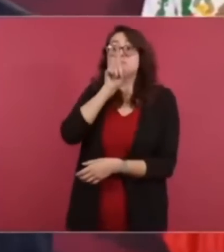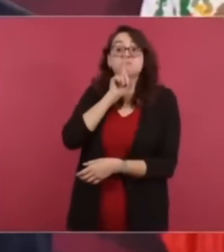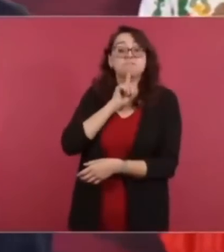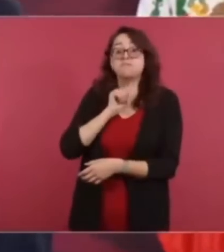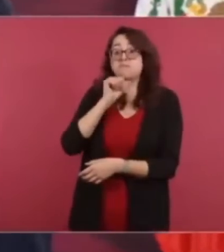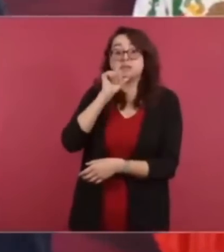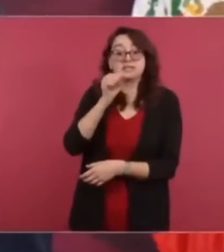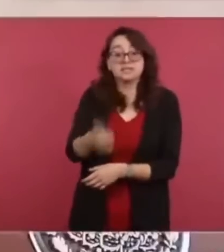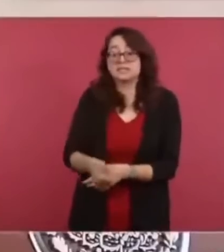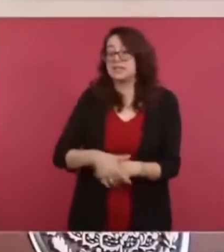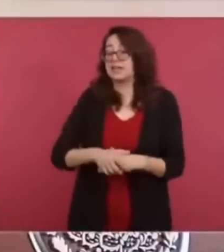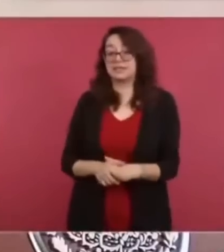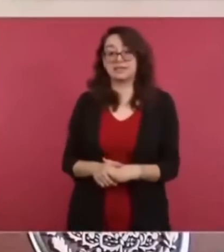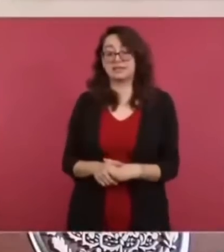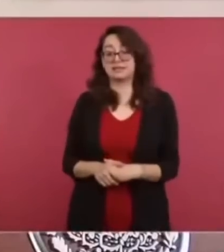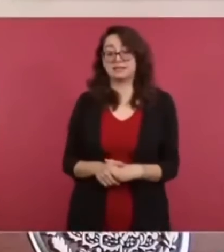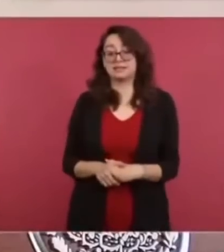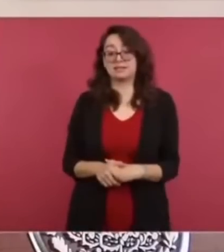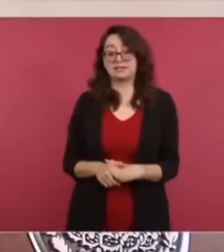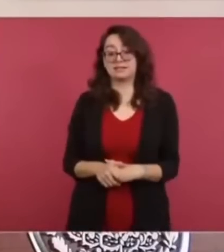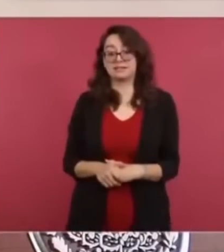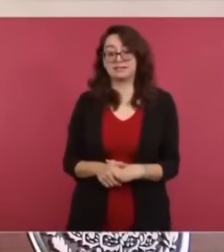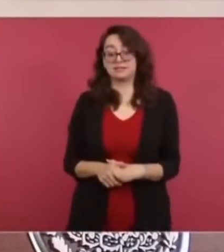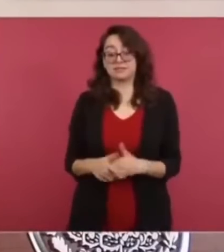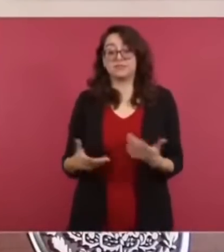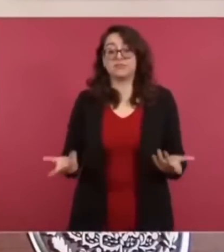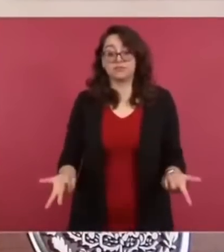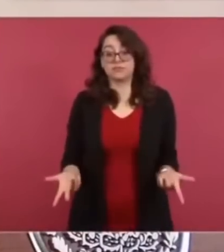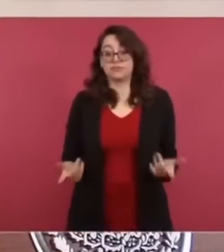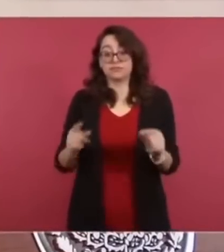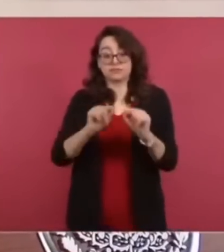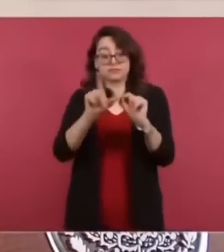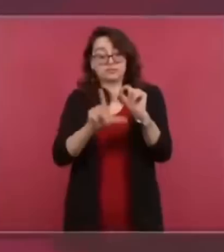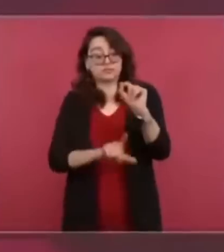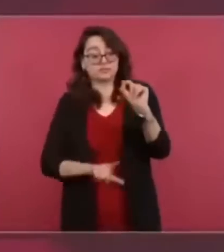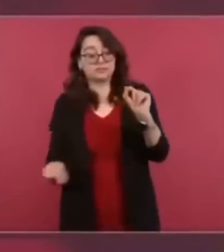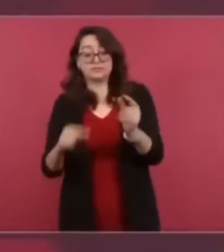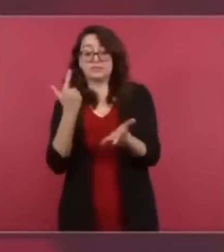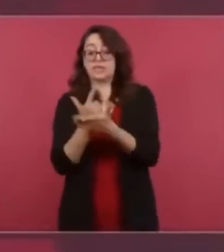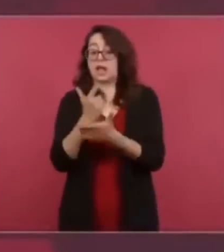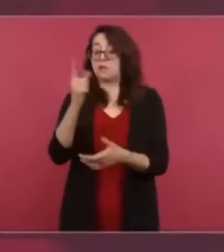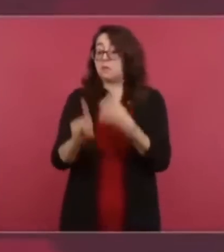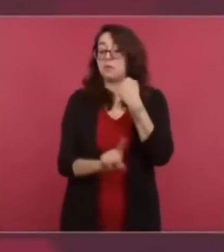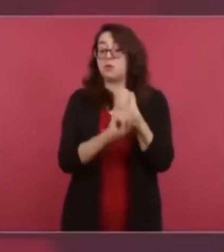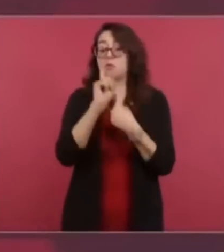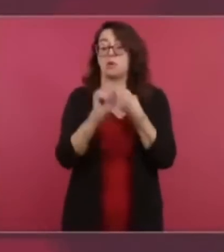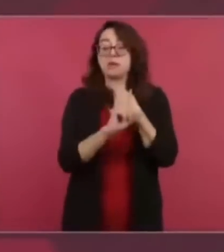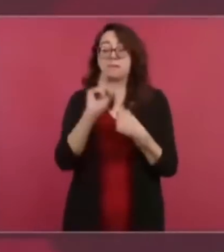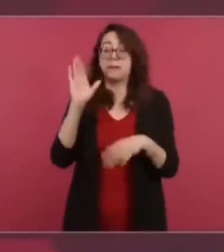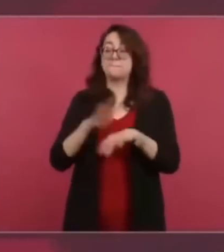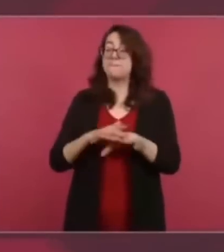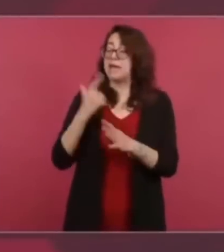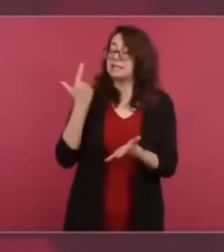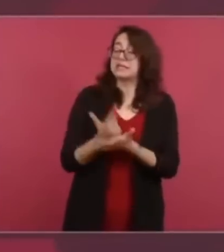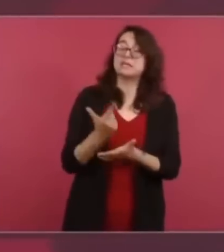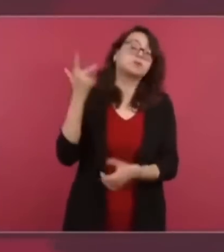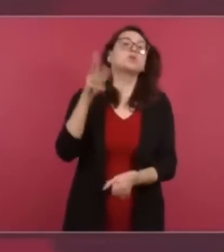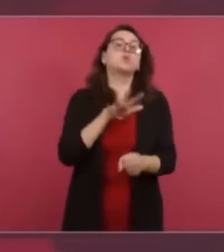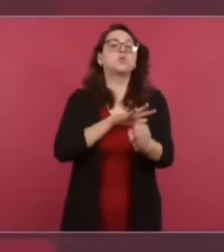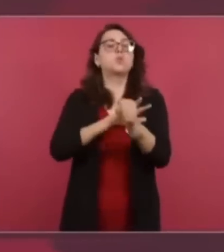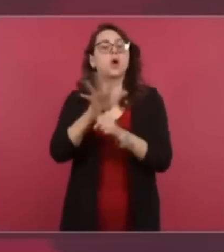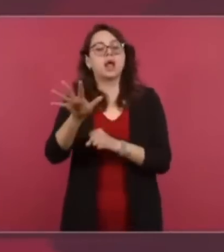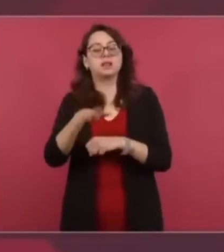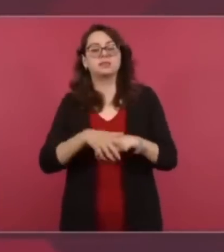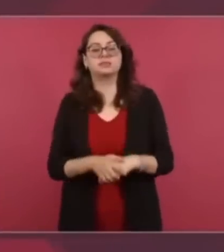ha dañado más a México que la deshonestidad de los gobernantes